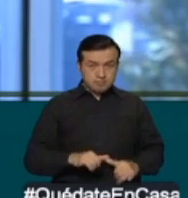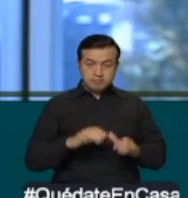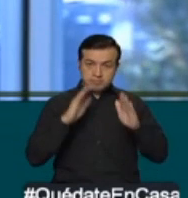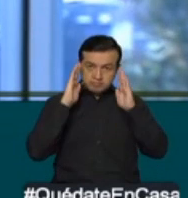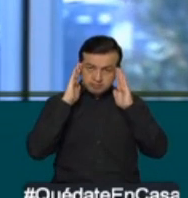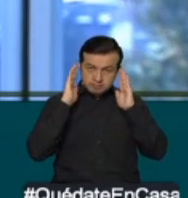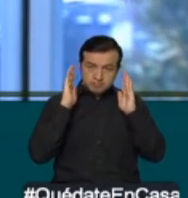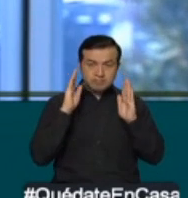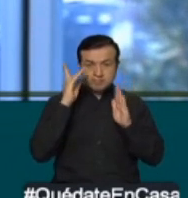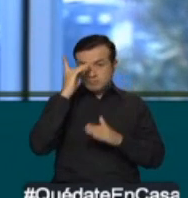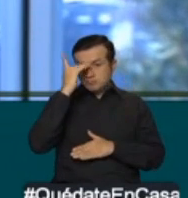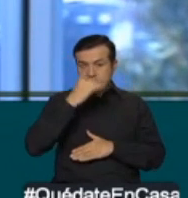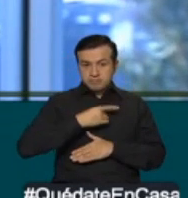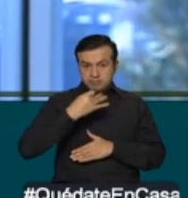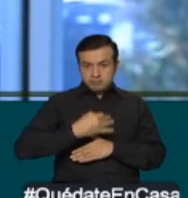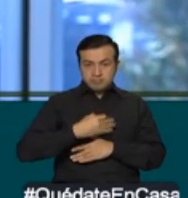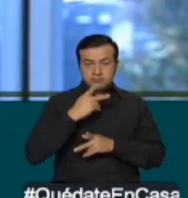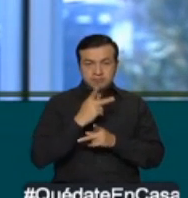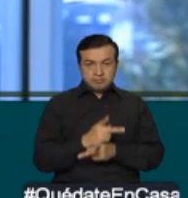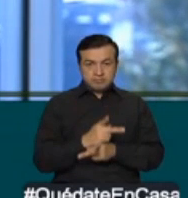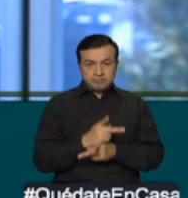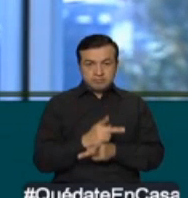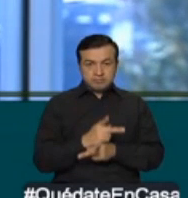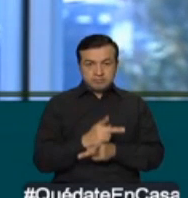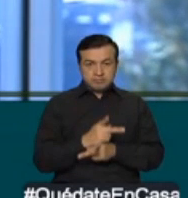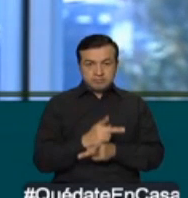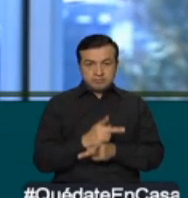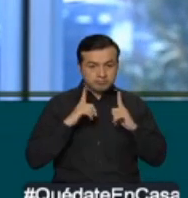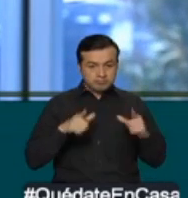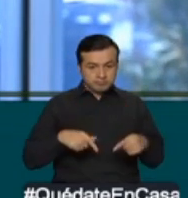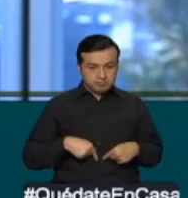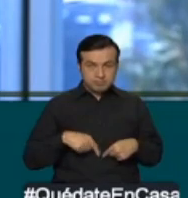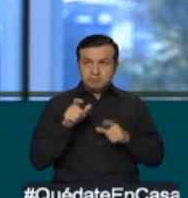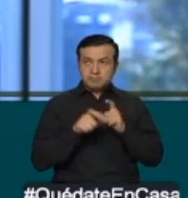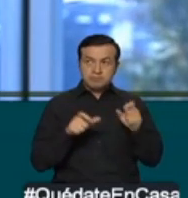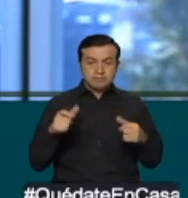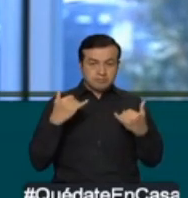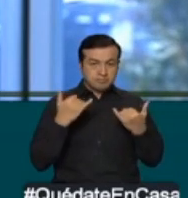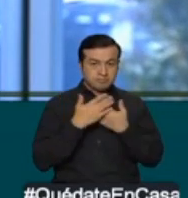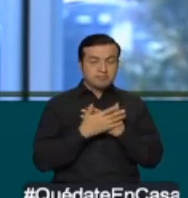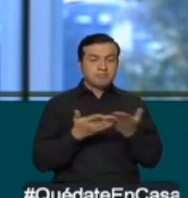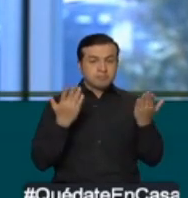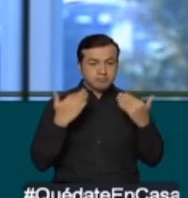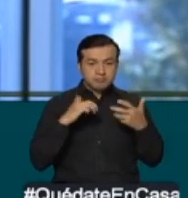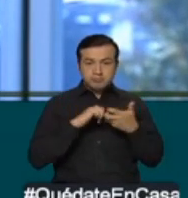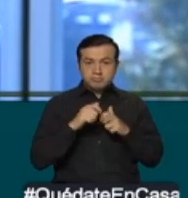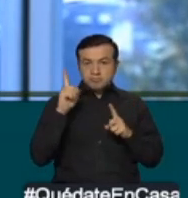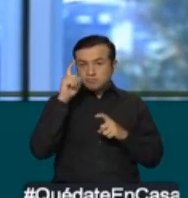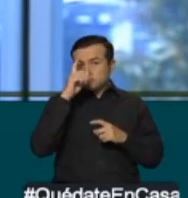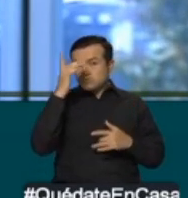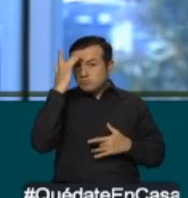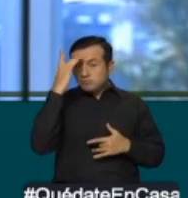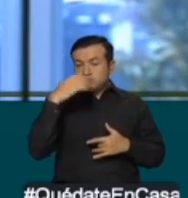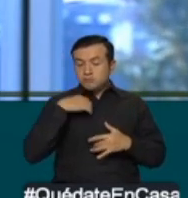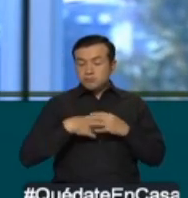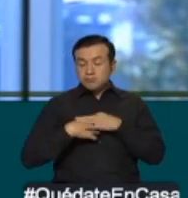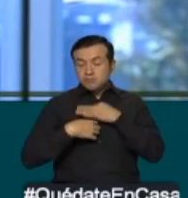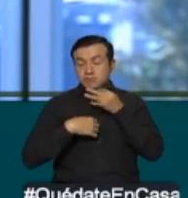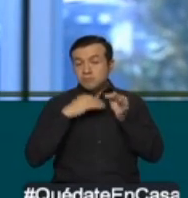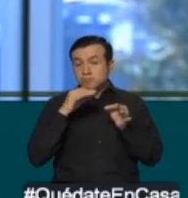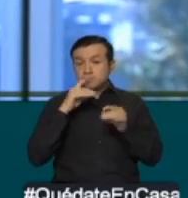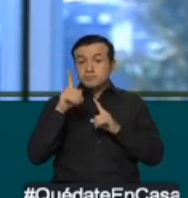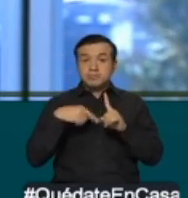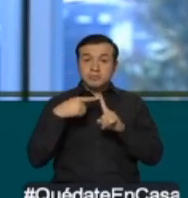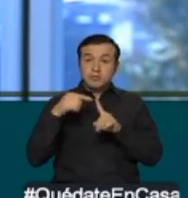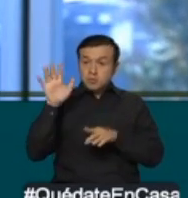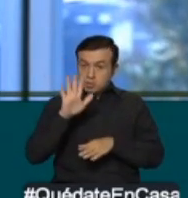una serie de medidas para proteger y garantizar la salud de quien hoy está afectada por el cob y 19 pero además de todos